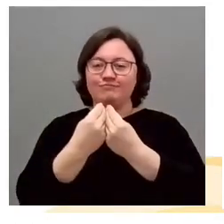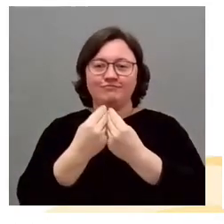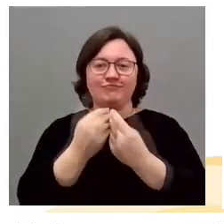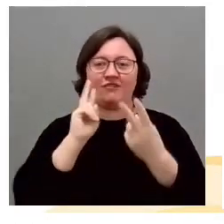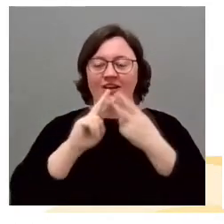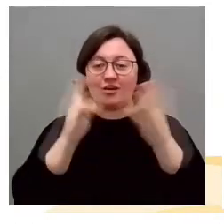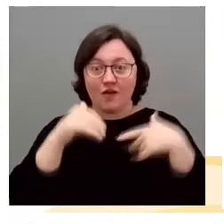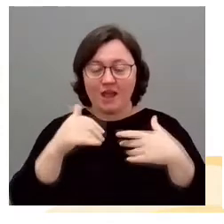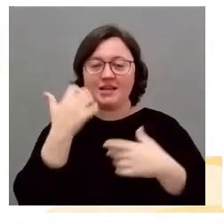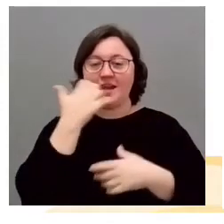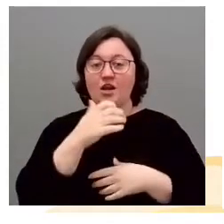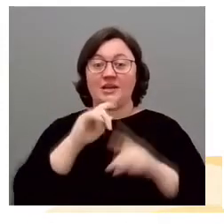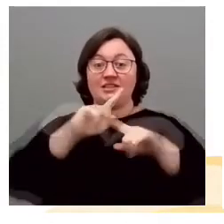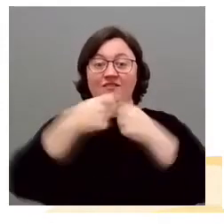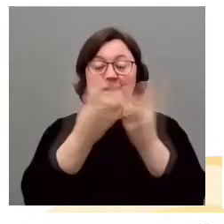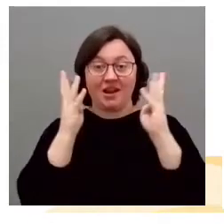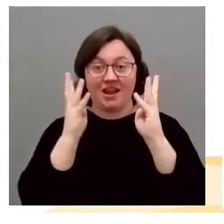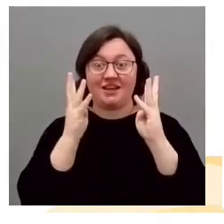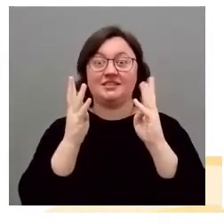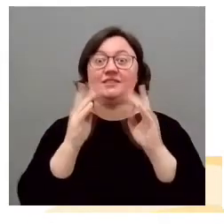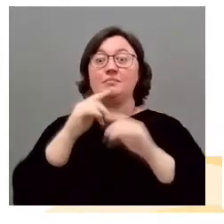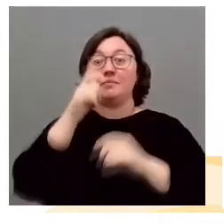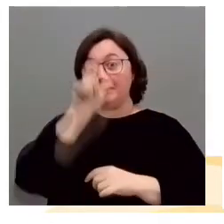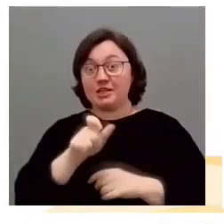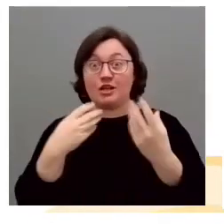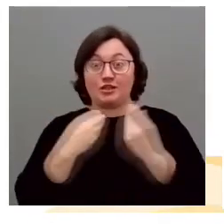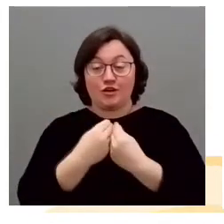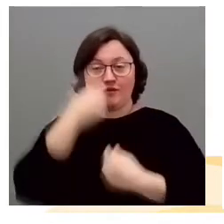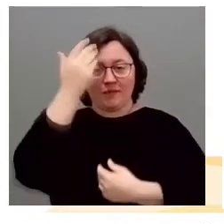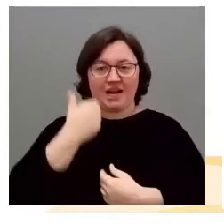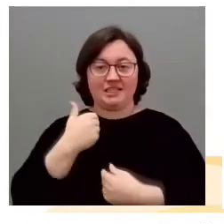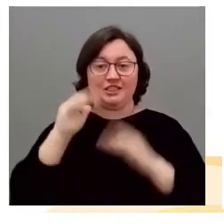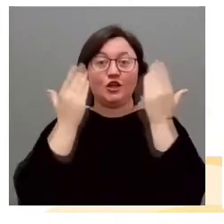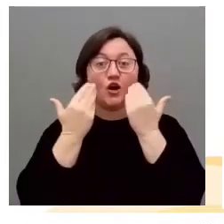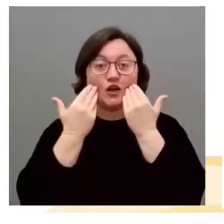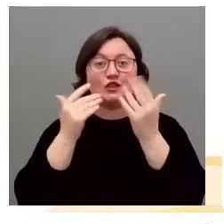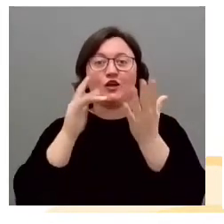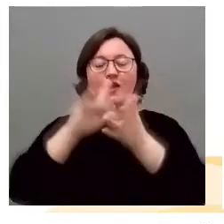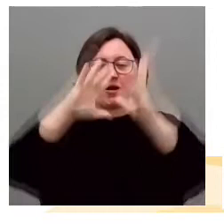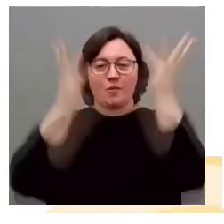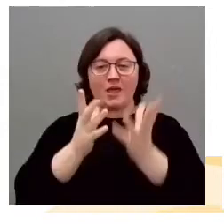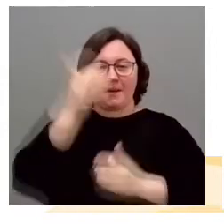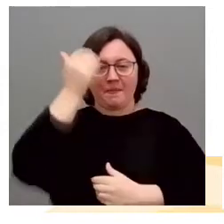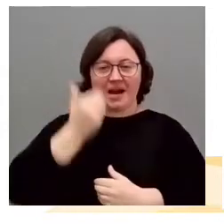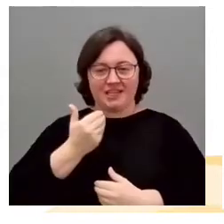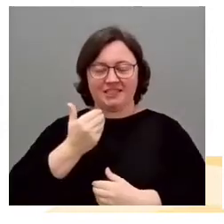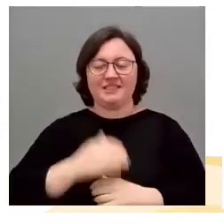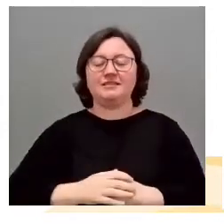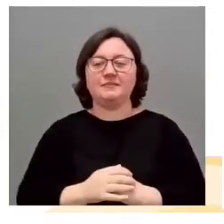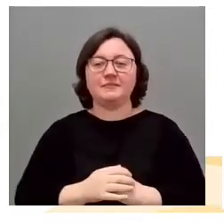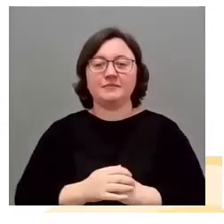de encuentro para las familias y las personas con parálisis cerebral, que es el Congreso del Día Mundial de la Parálisis